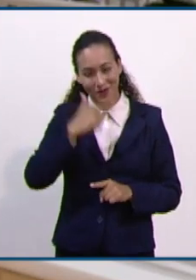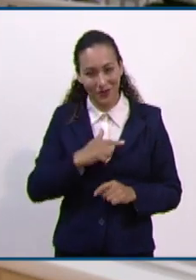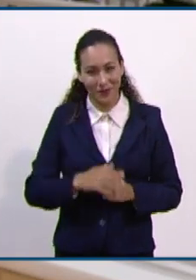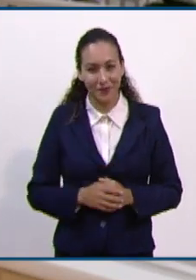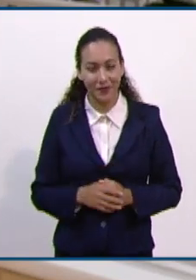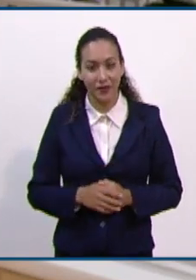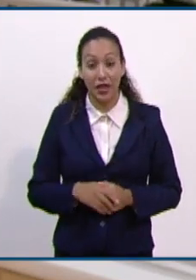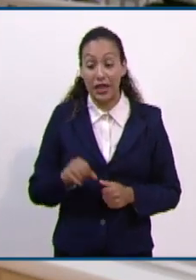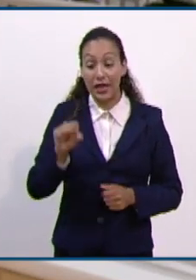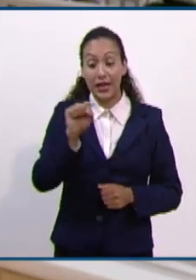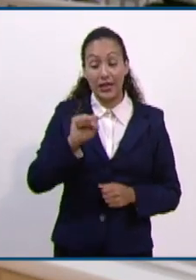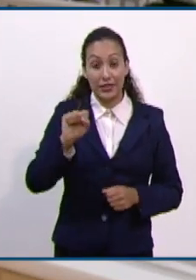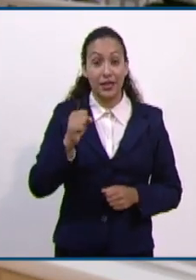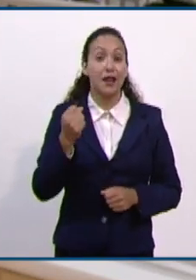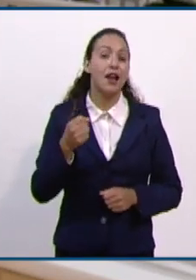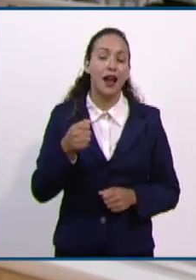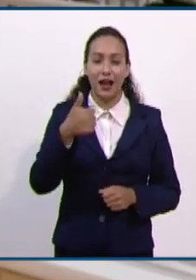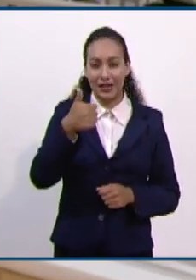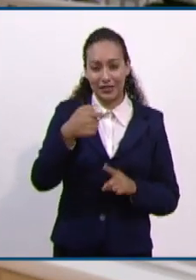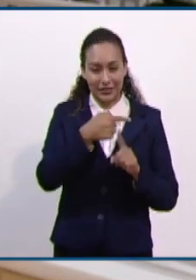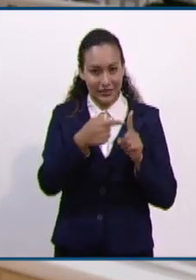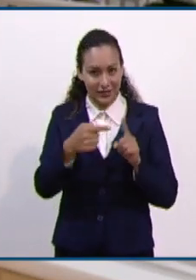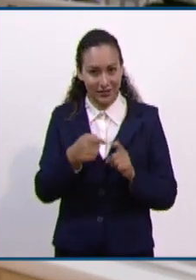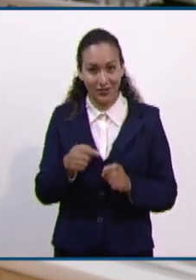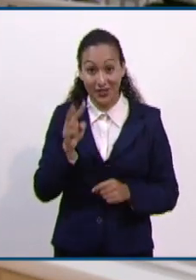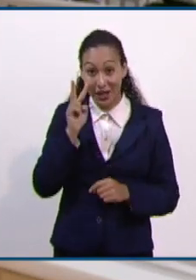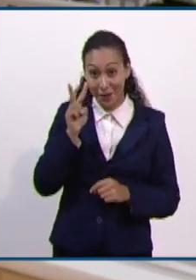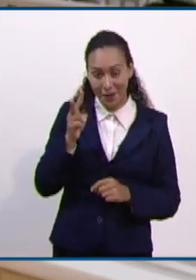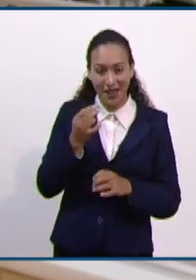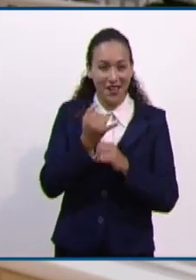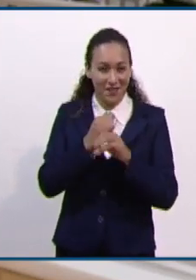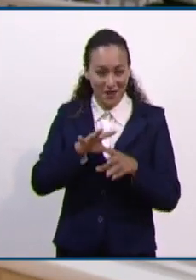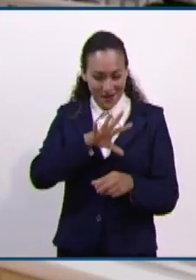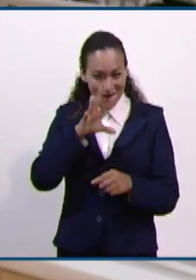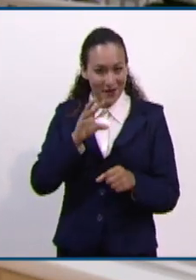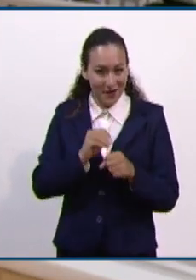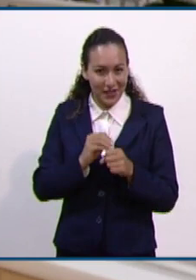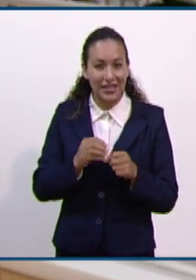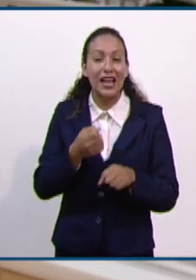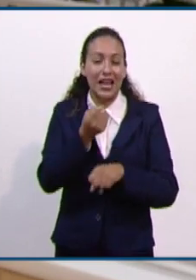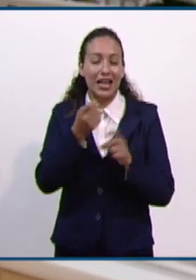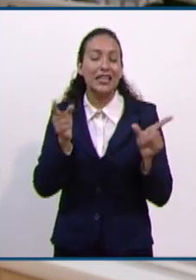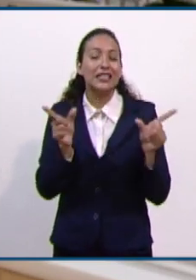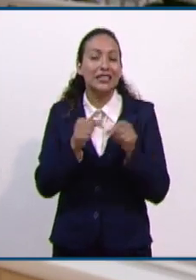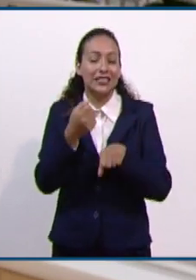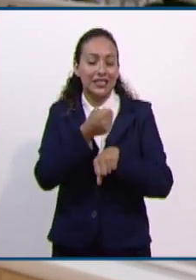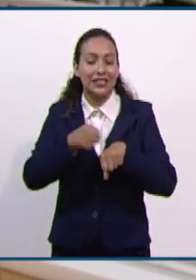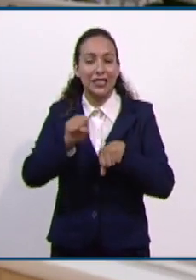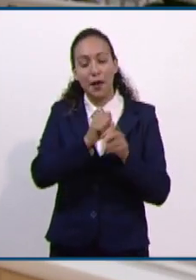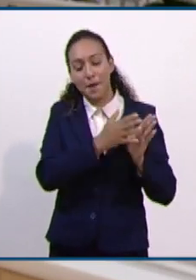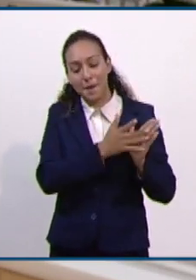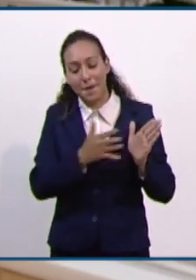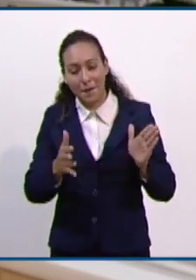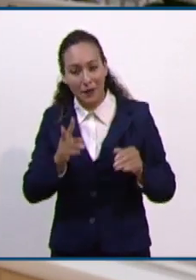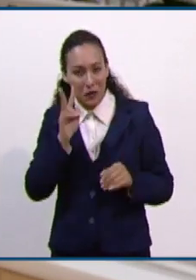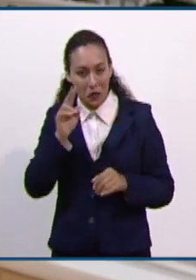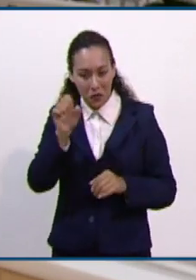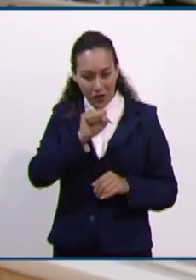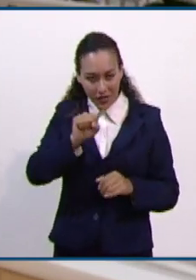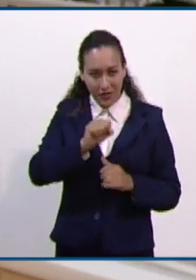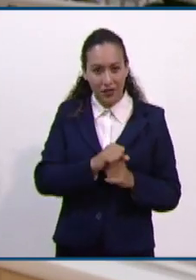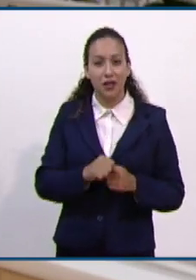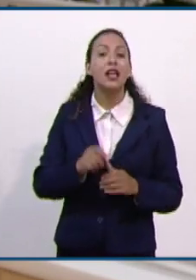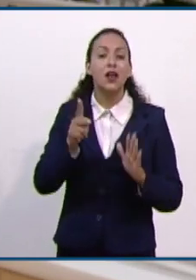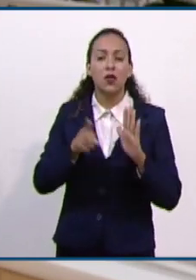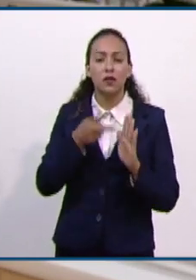Este sábado a las 18:30 horas no se pierda Semanario Judicial, resumen de noticias del Poder Judicial de la Federación con